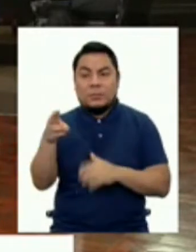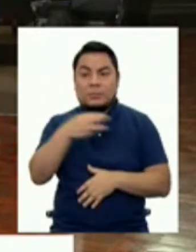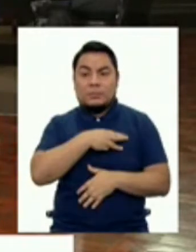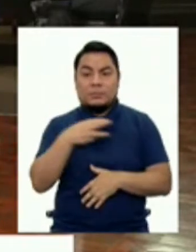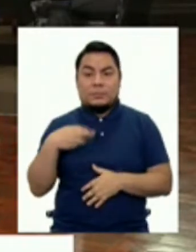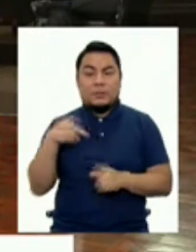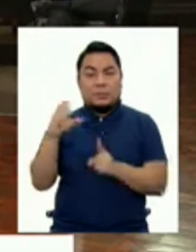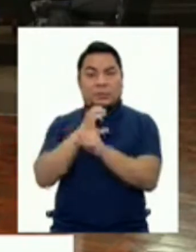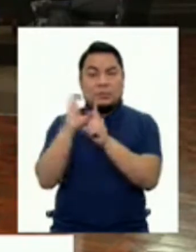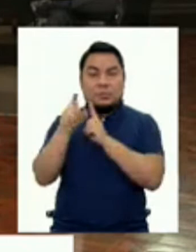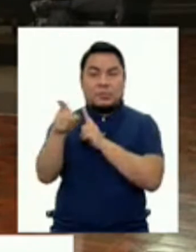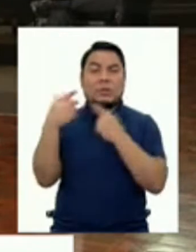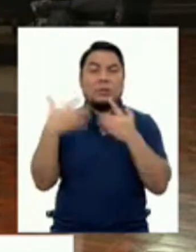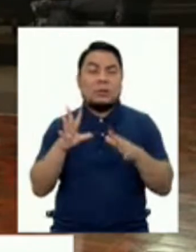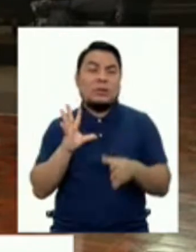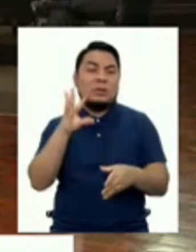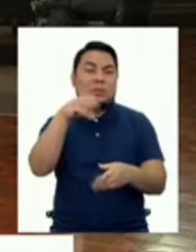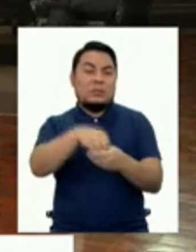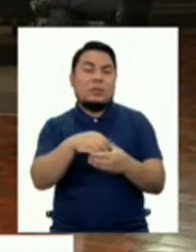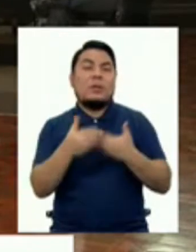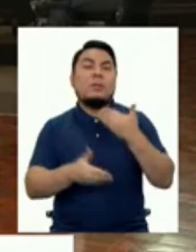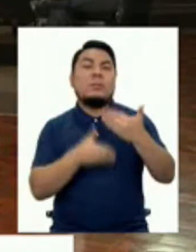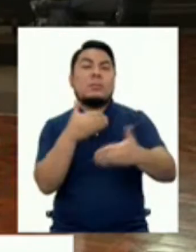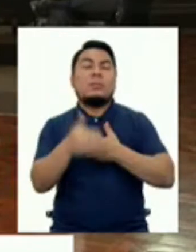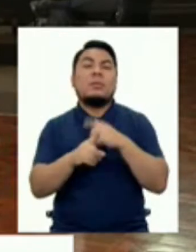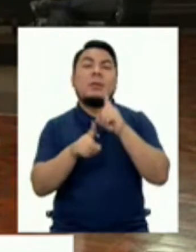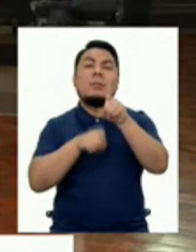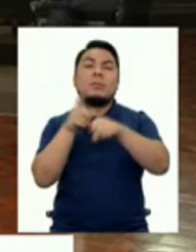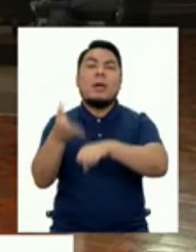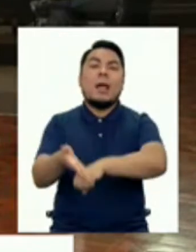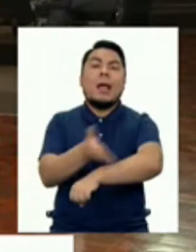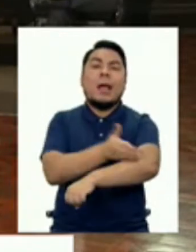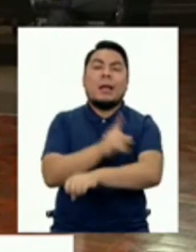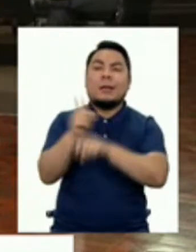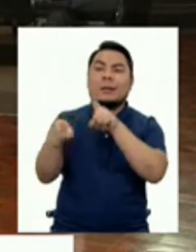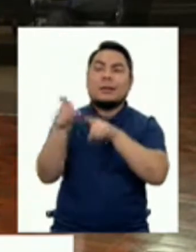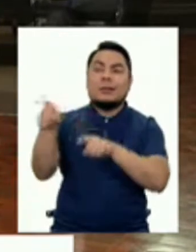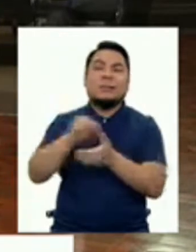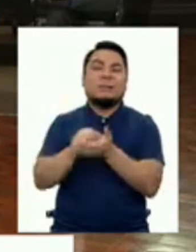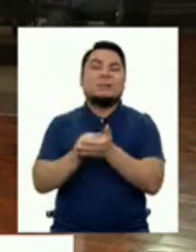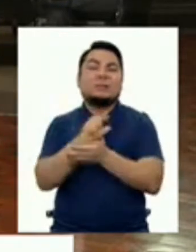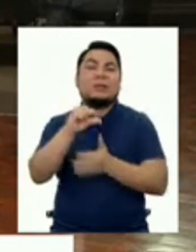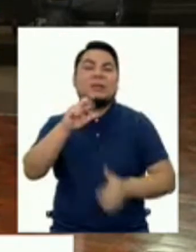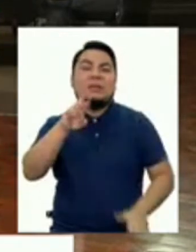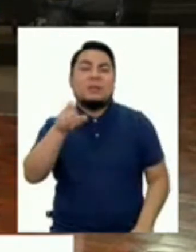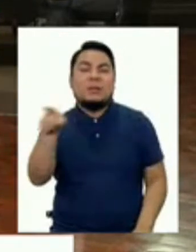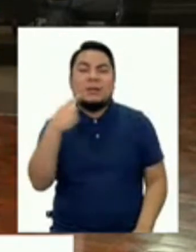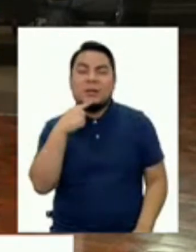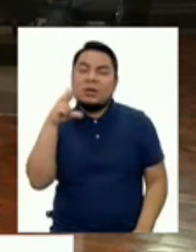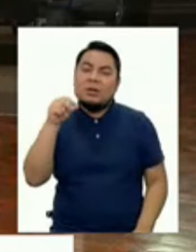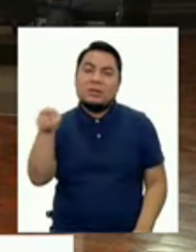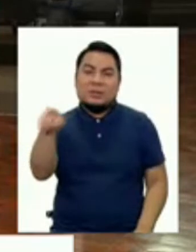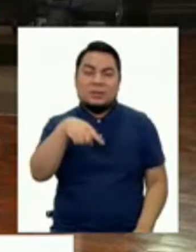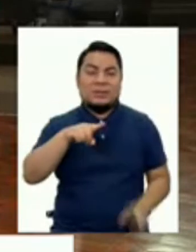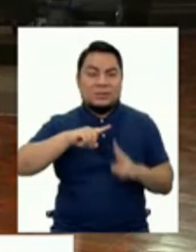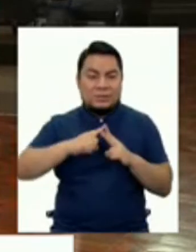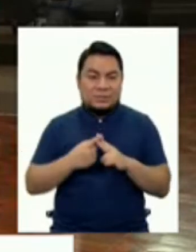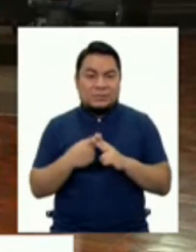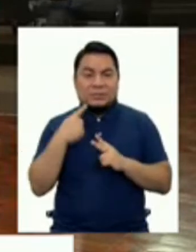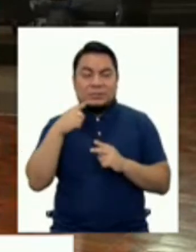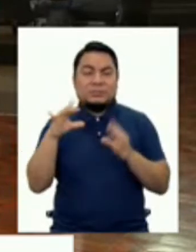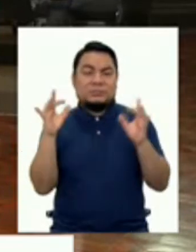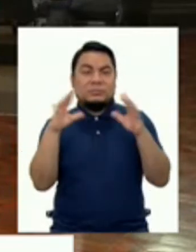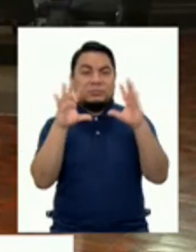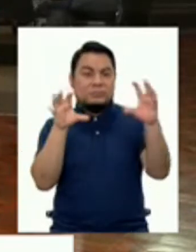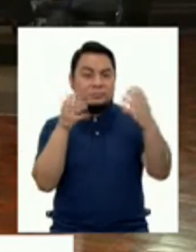de Cultura habría introducido un proceso de consulta previa en San Gabriel y se estaría negando a que ésta se inicie de forma